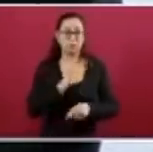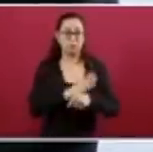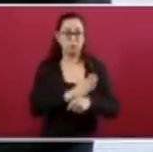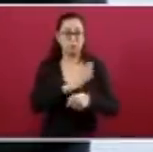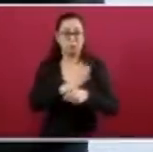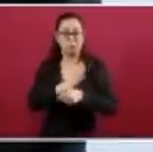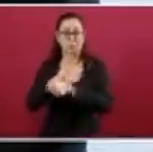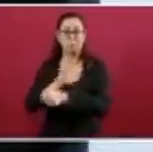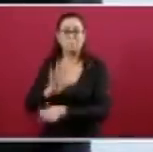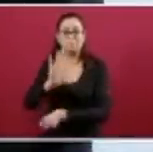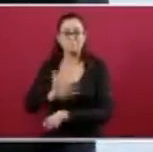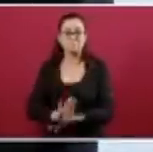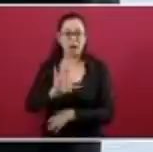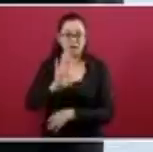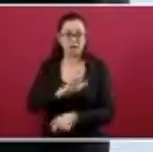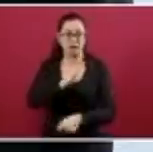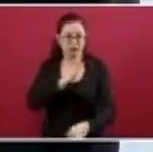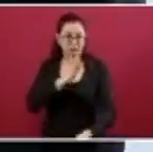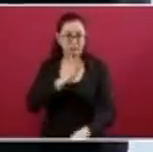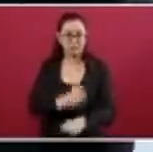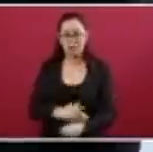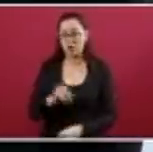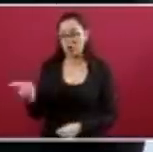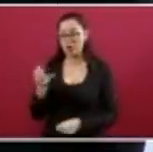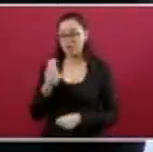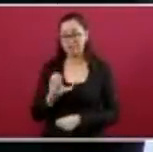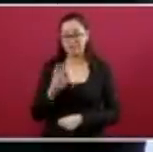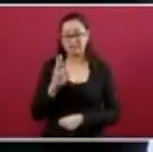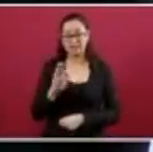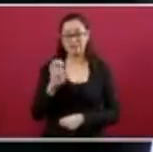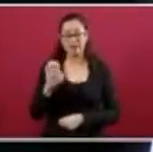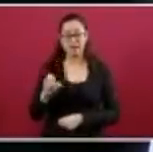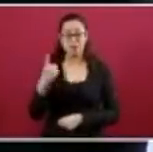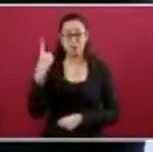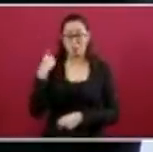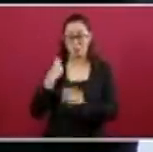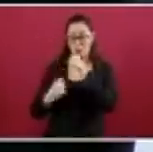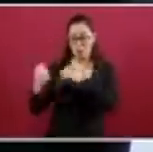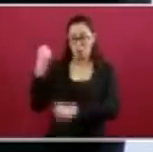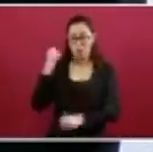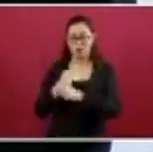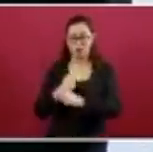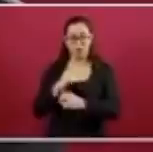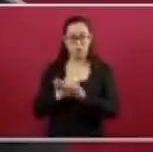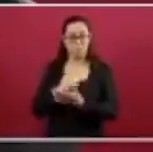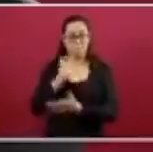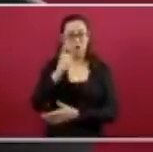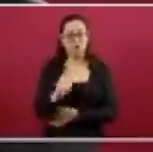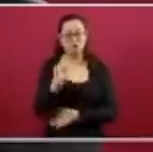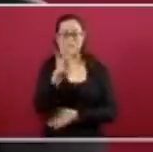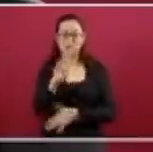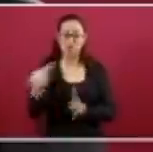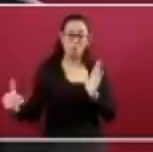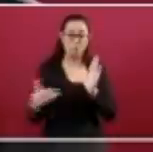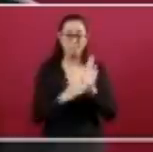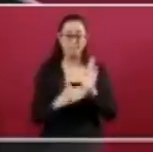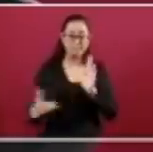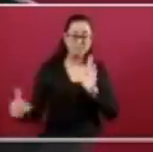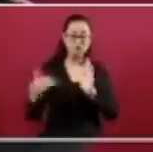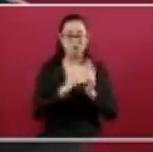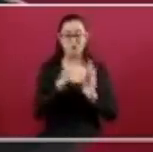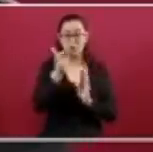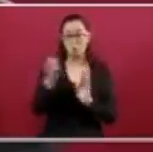CFE lleva pagados el año pasado 5,000 millones de pesos y este año, de